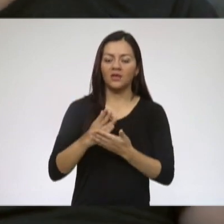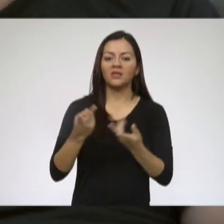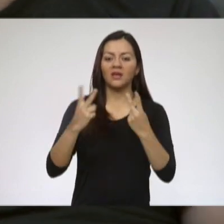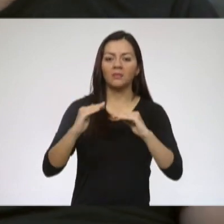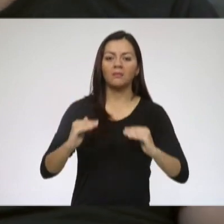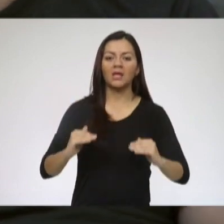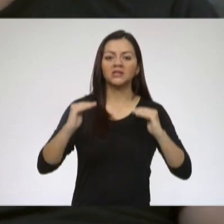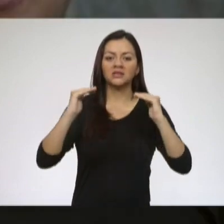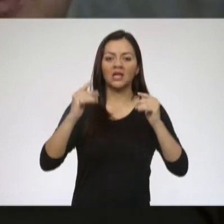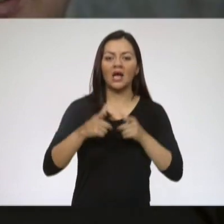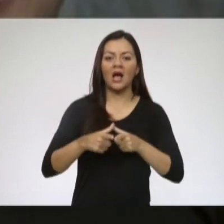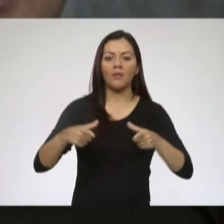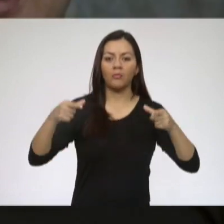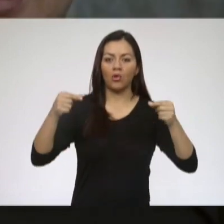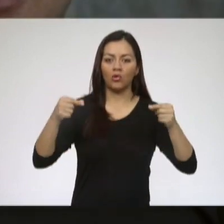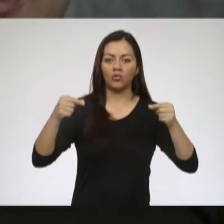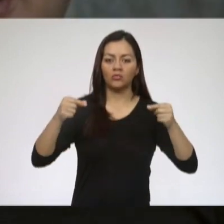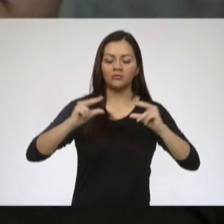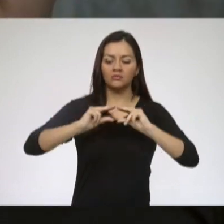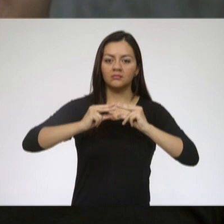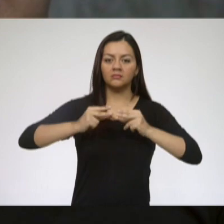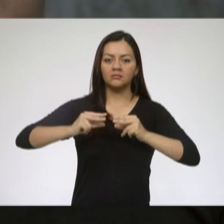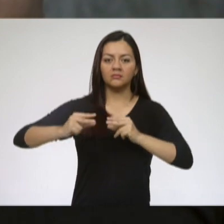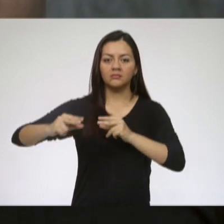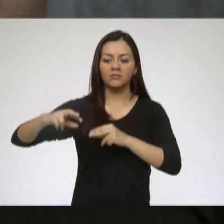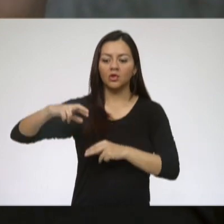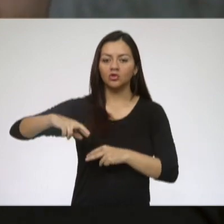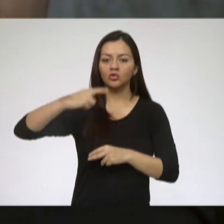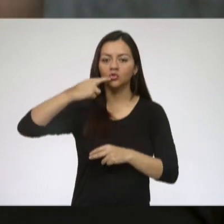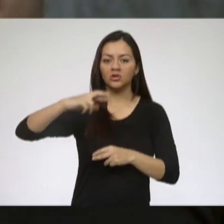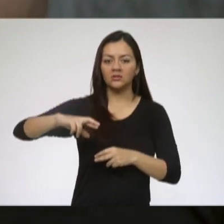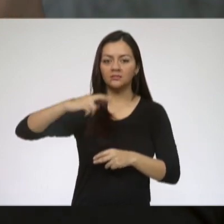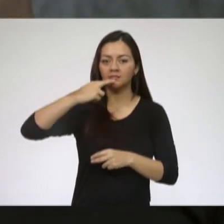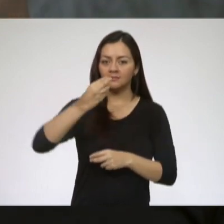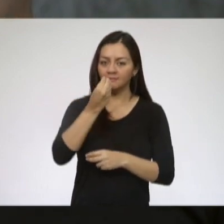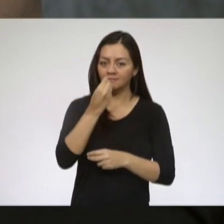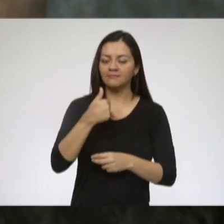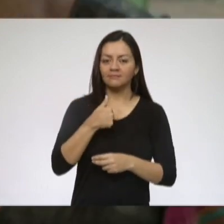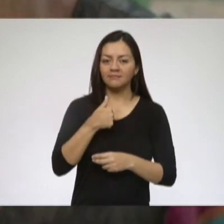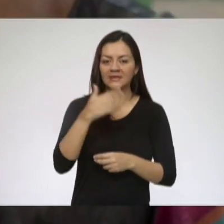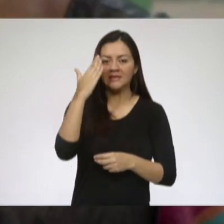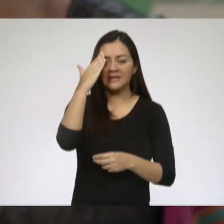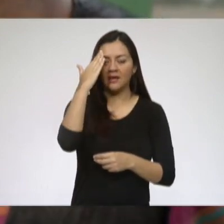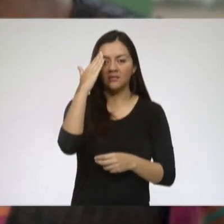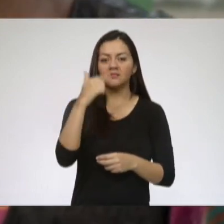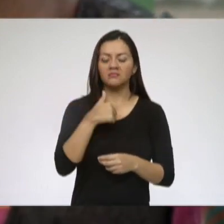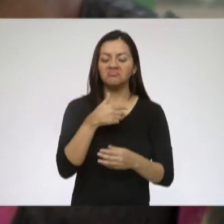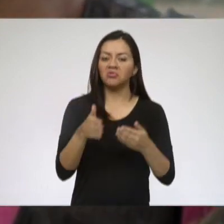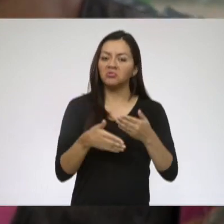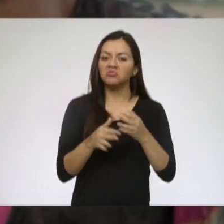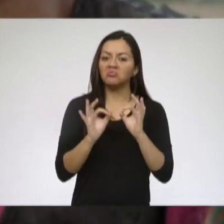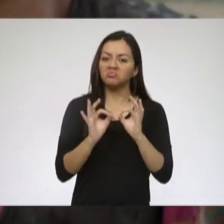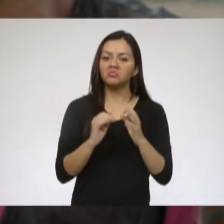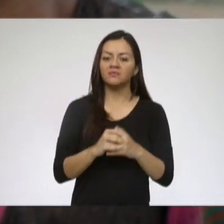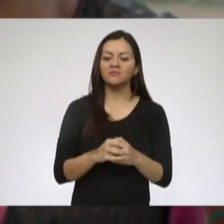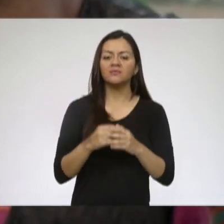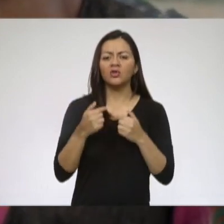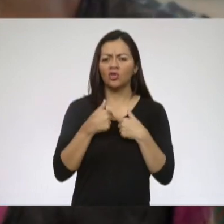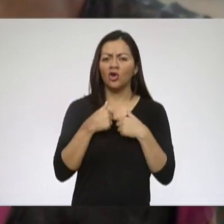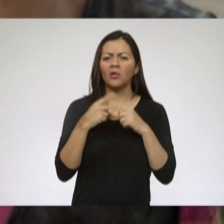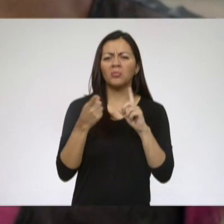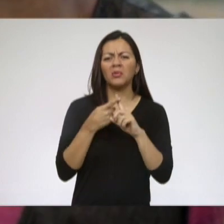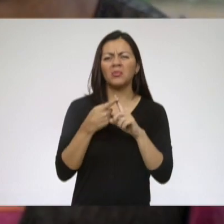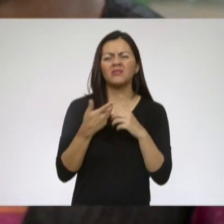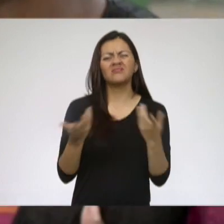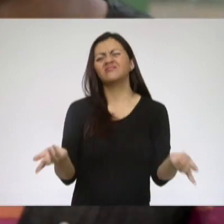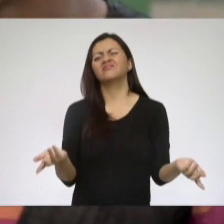comida japonesa y sushi. Adopté la decisión de trabajar, o sea, de ser lo que me gustaba, cocina en realidad. Como que yo preferí no abrirme, así de una.